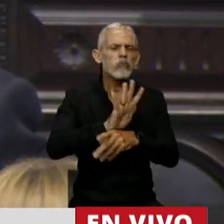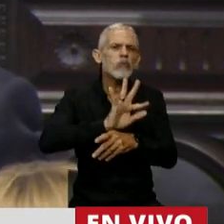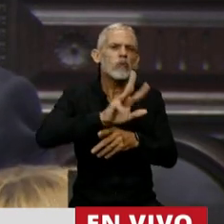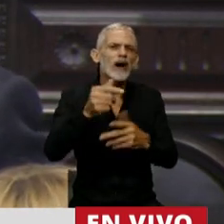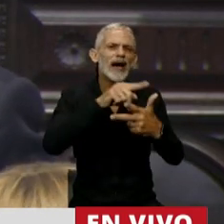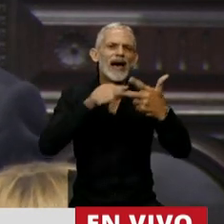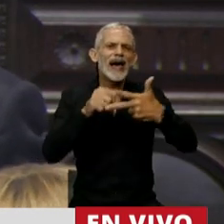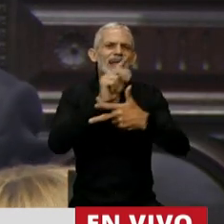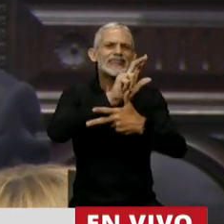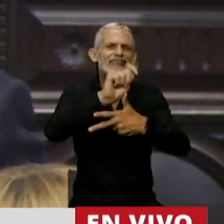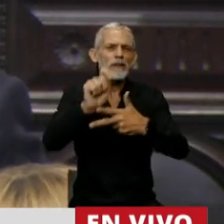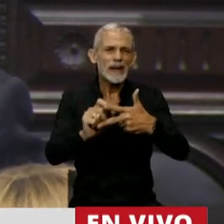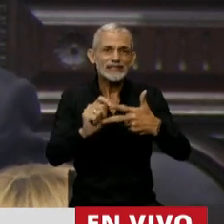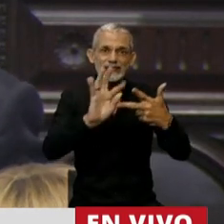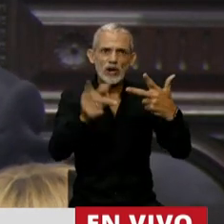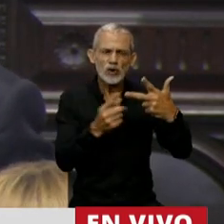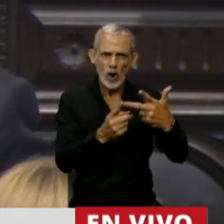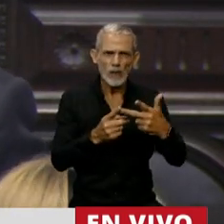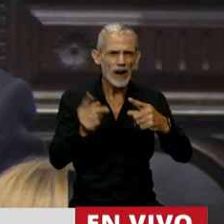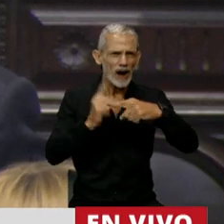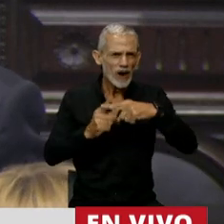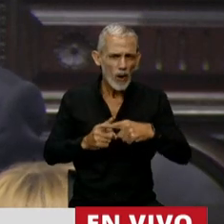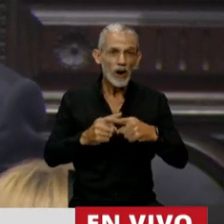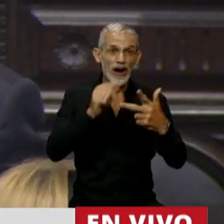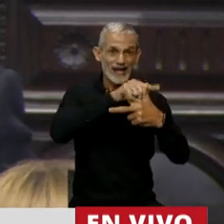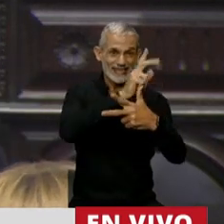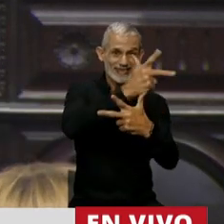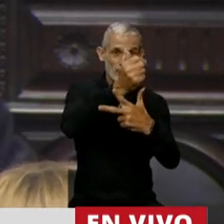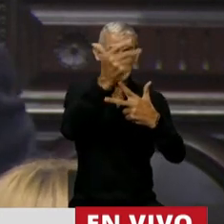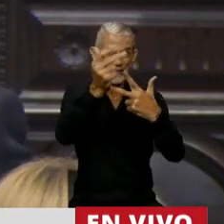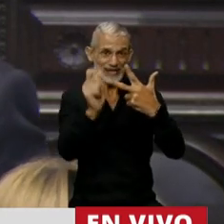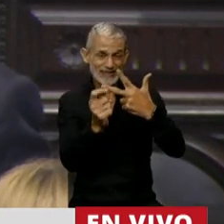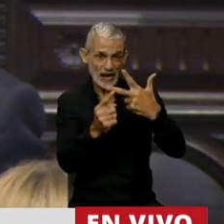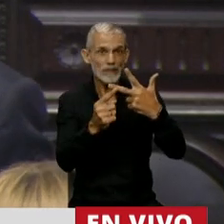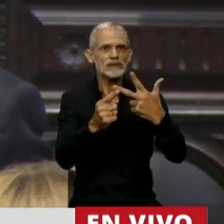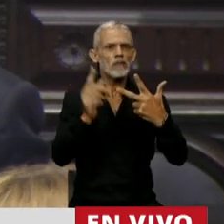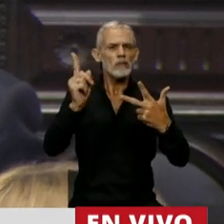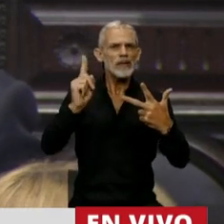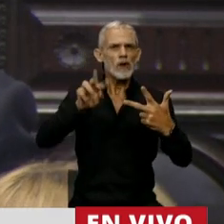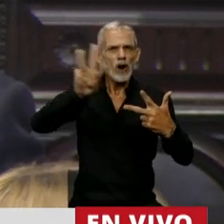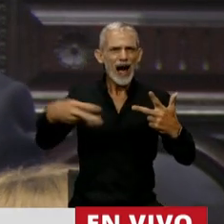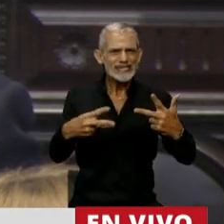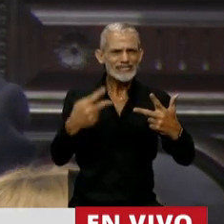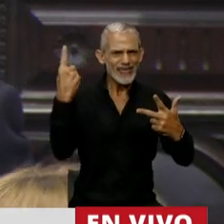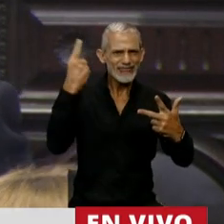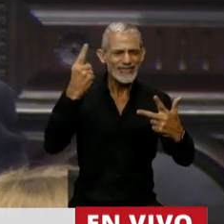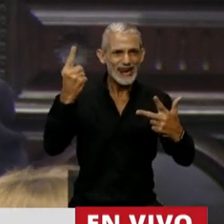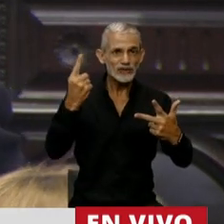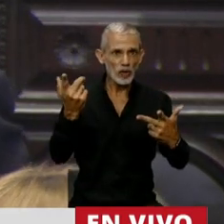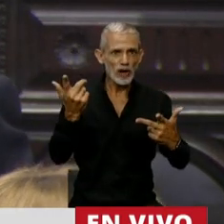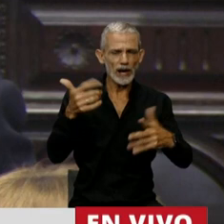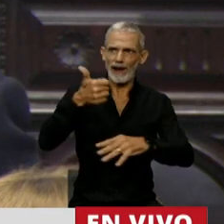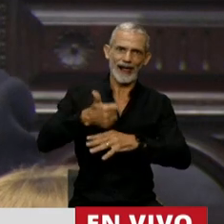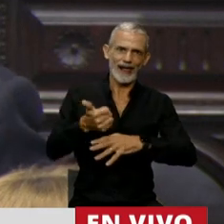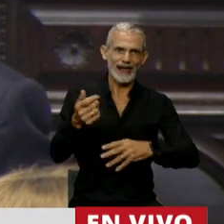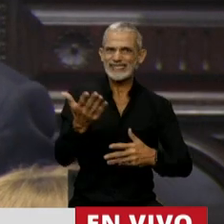trimestre. Porque había un trimestre en el cálculo, que era el tercer trimestre, prometido por la propia directora ejecutiva de ANSES, que ahora no va a